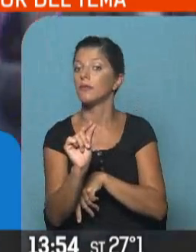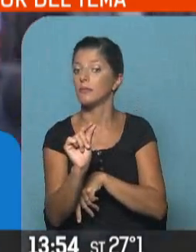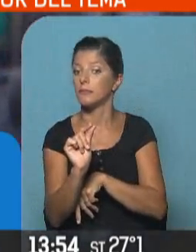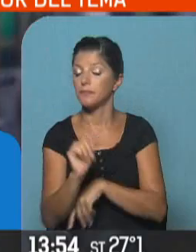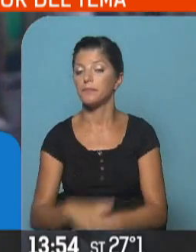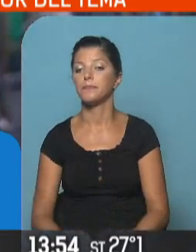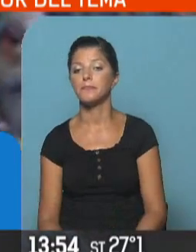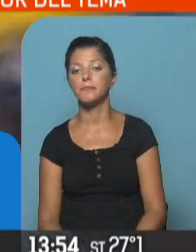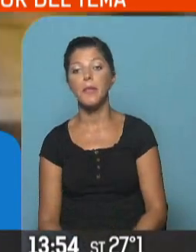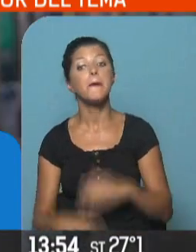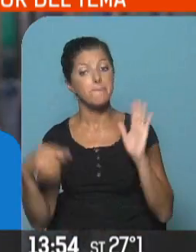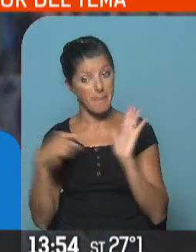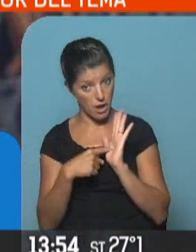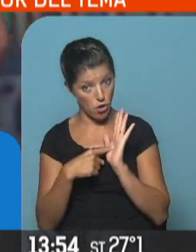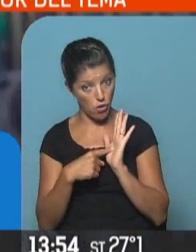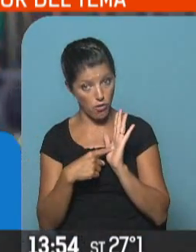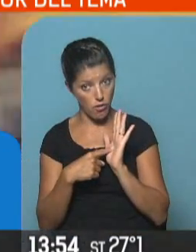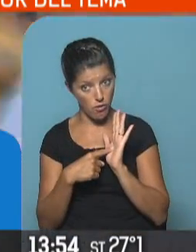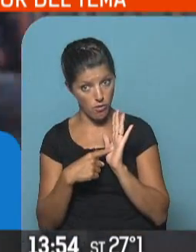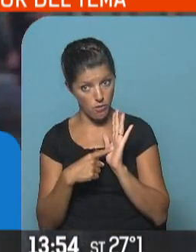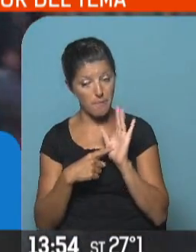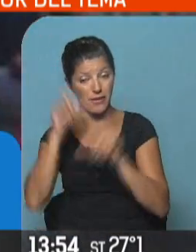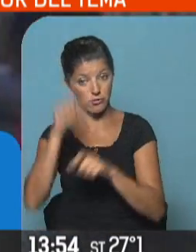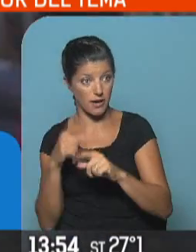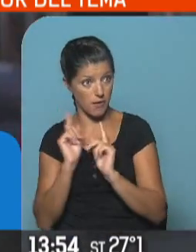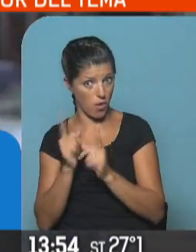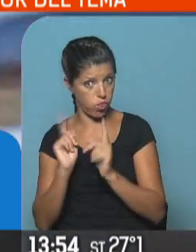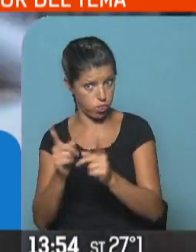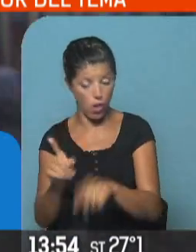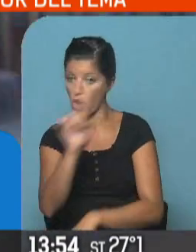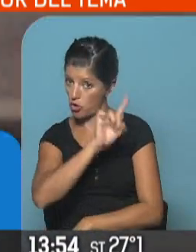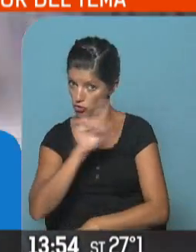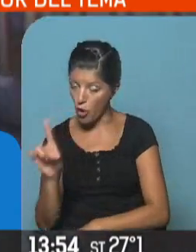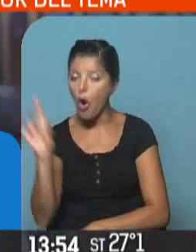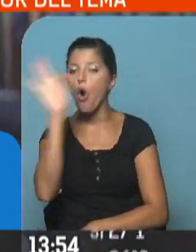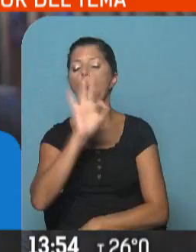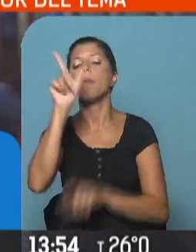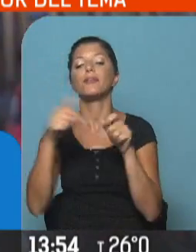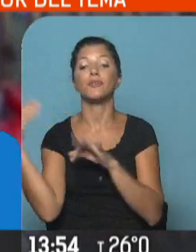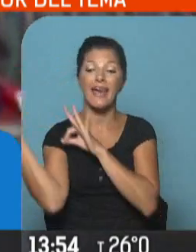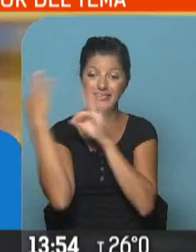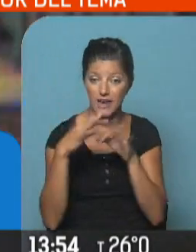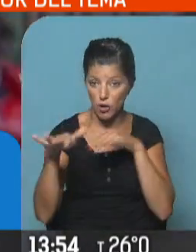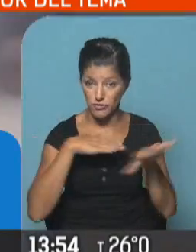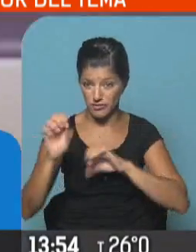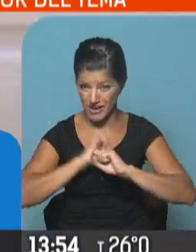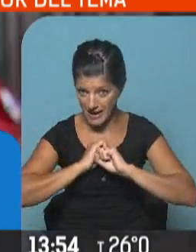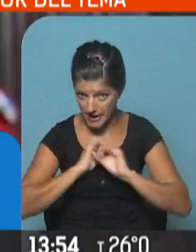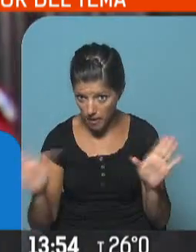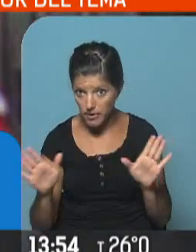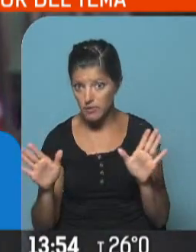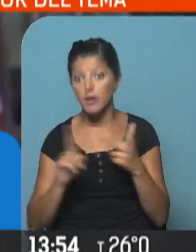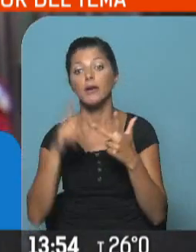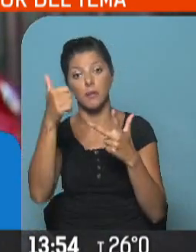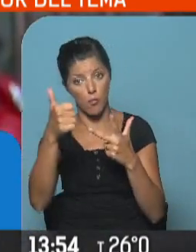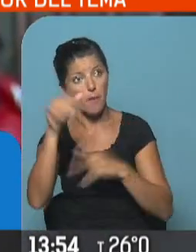etcétera, pero no para residentes permanentes, no para personas que vienen con situaciones graves, si estoy utilizando bien el término que